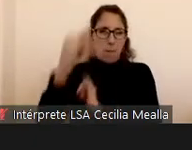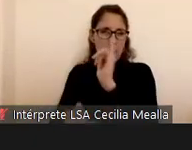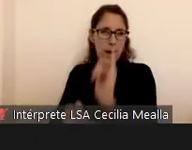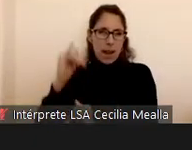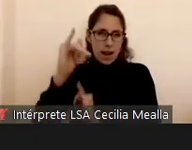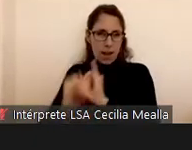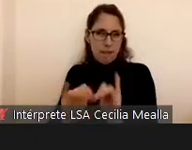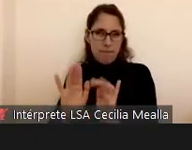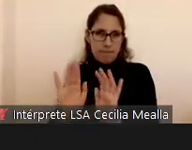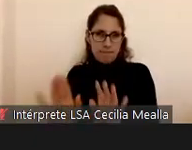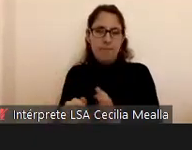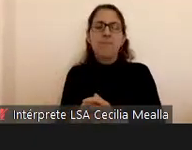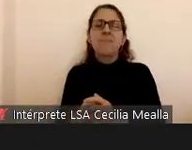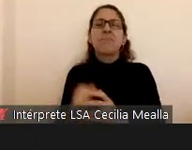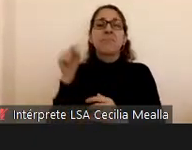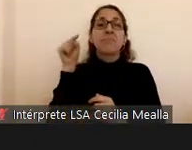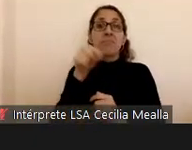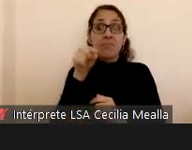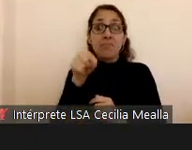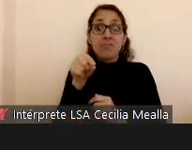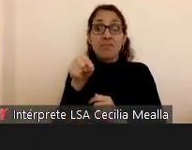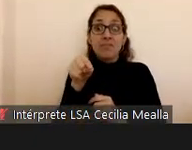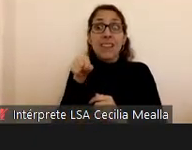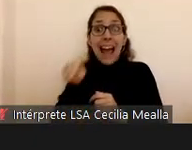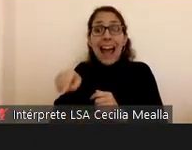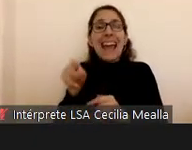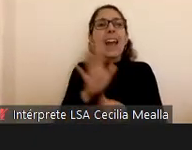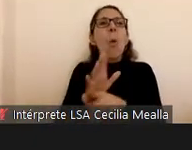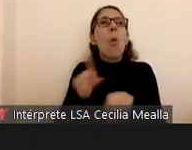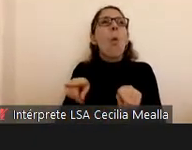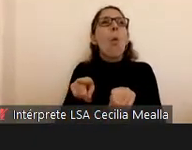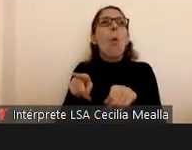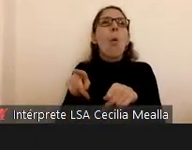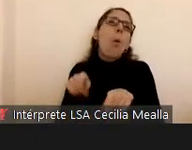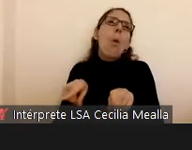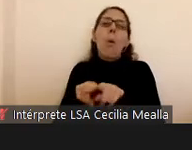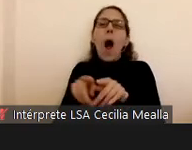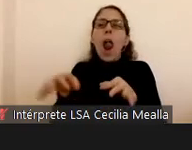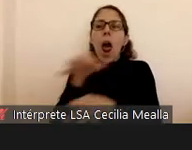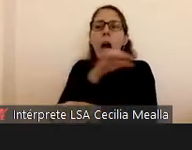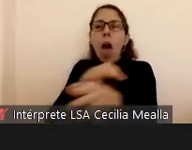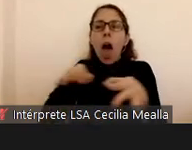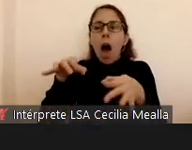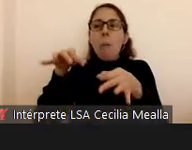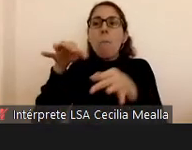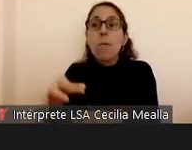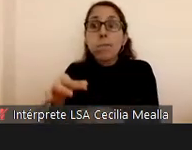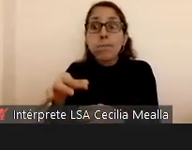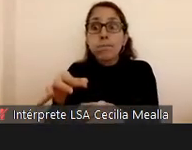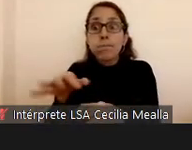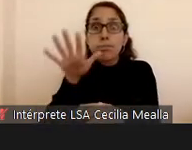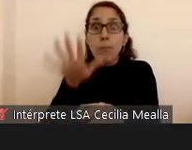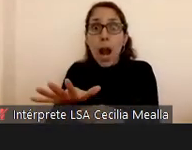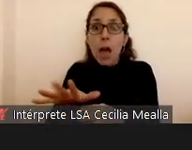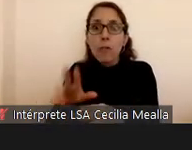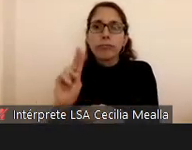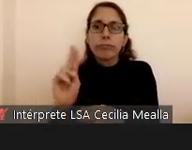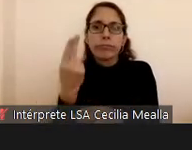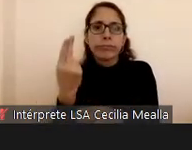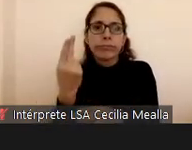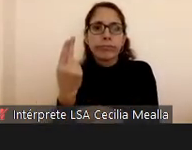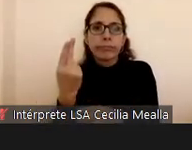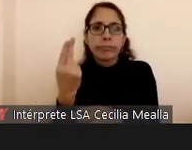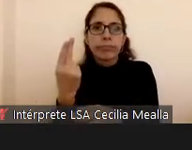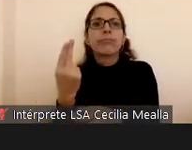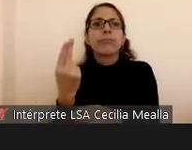hace entonces, se fija a las bacterias y se mueren las bacterias. Entonces, hay algo,